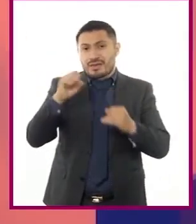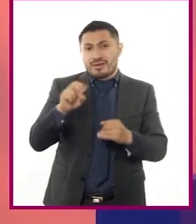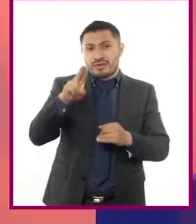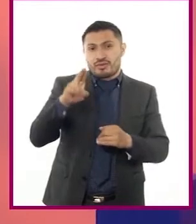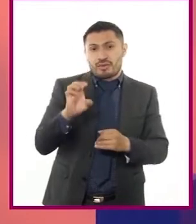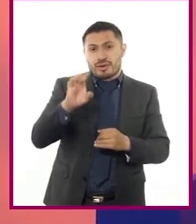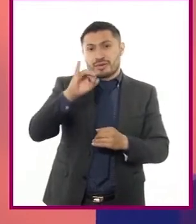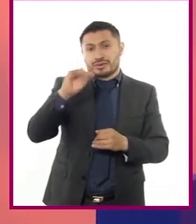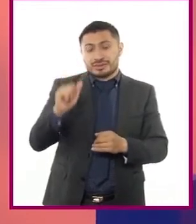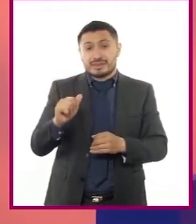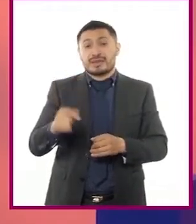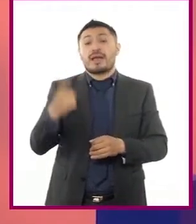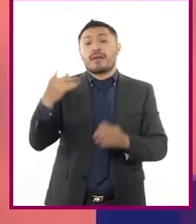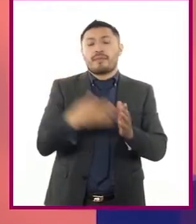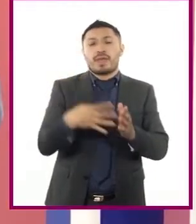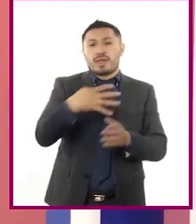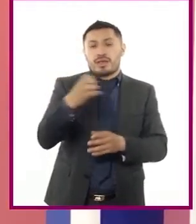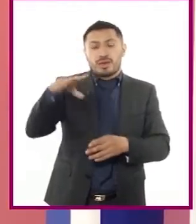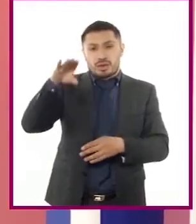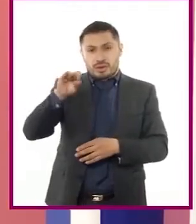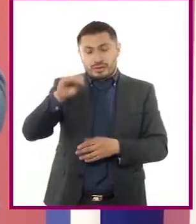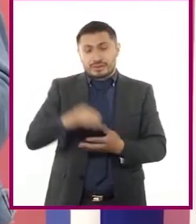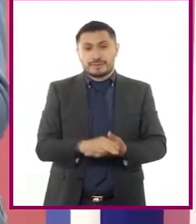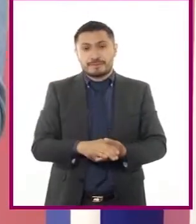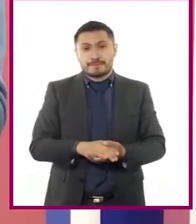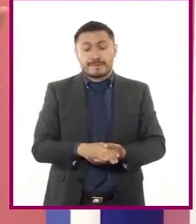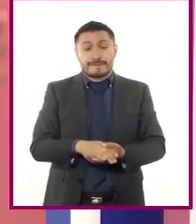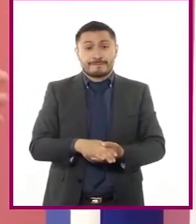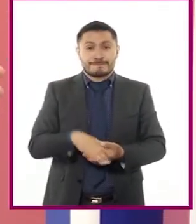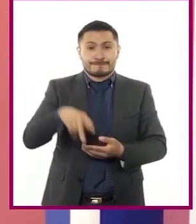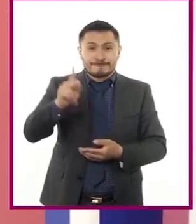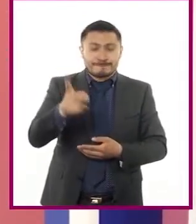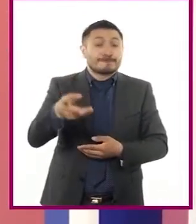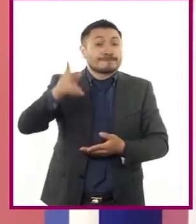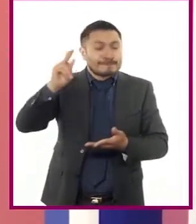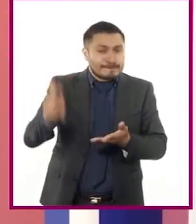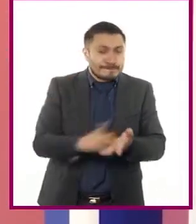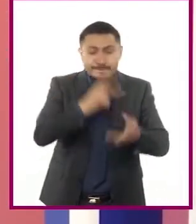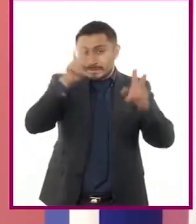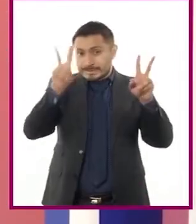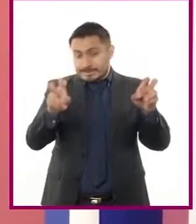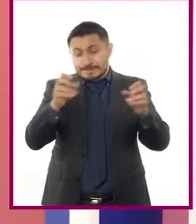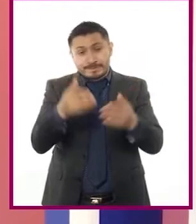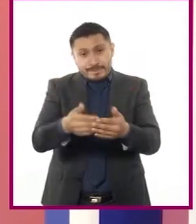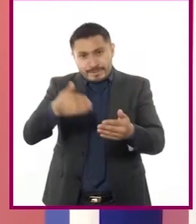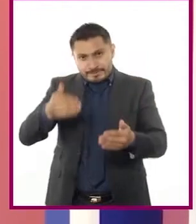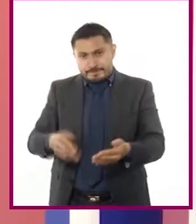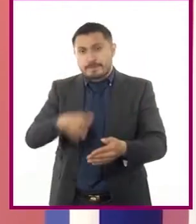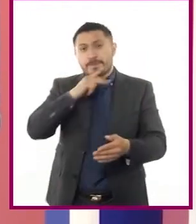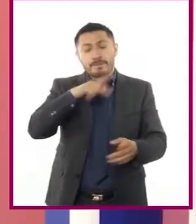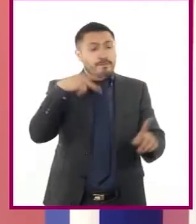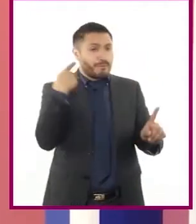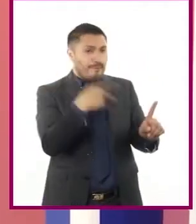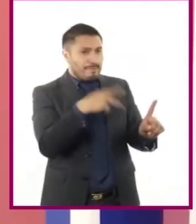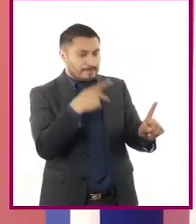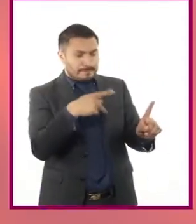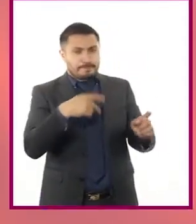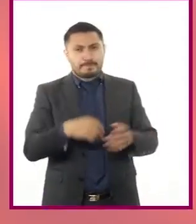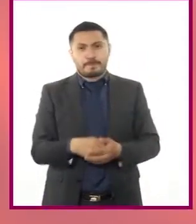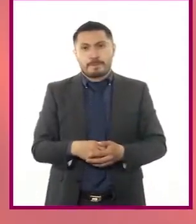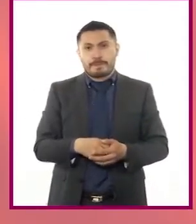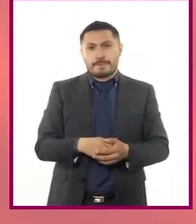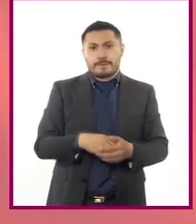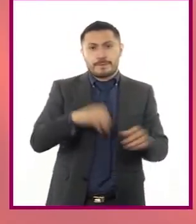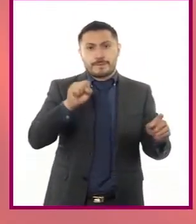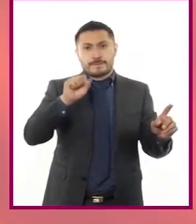de 1990. Pero volvamos a lo que nos estaba mencionando acerca del padre del poeta Sabines.